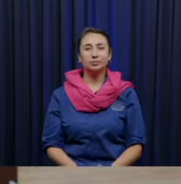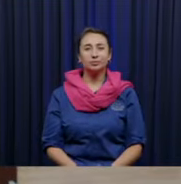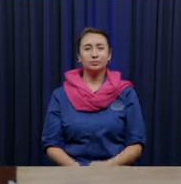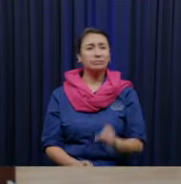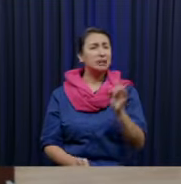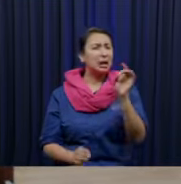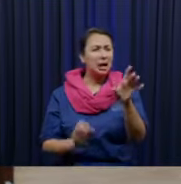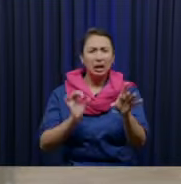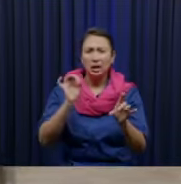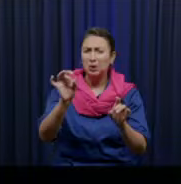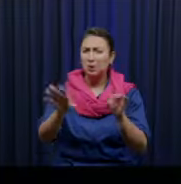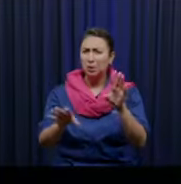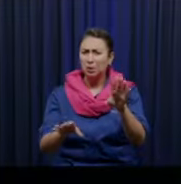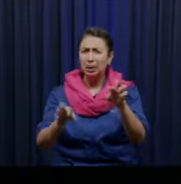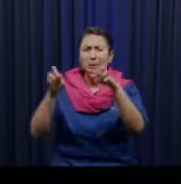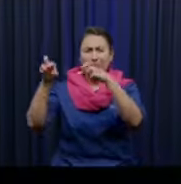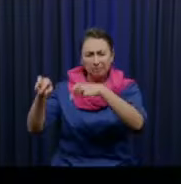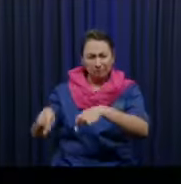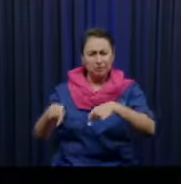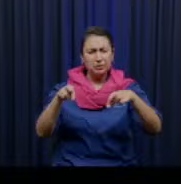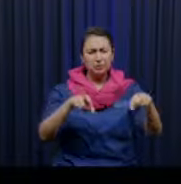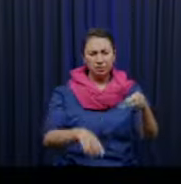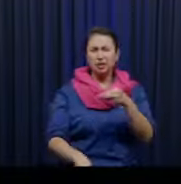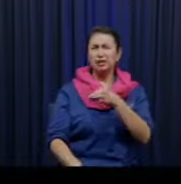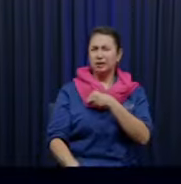¿Hay alguien más?